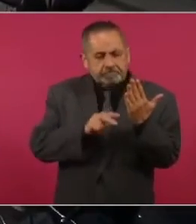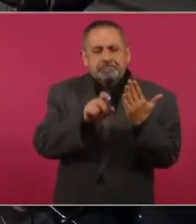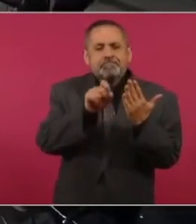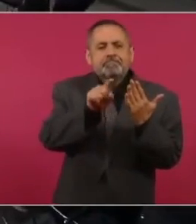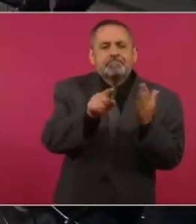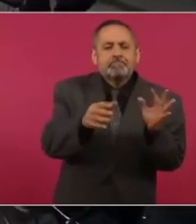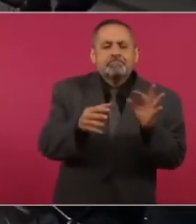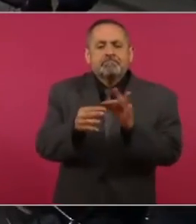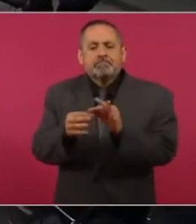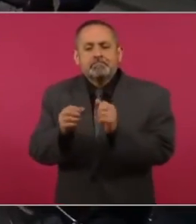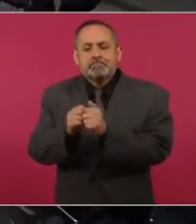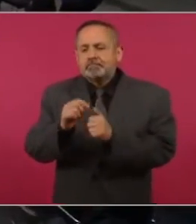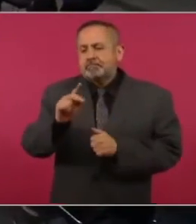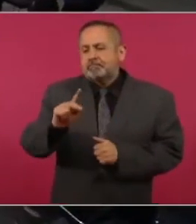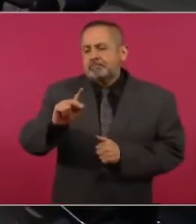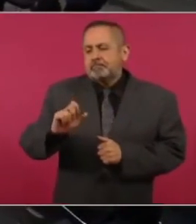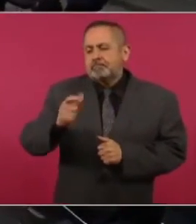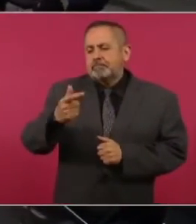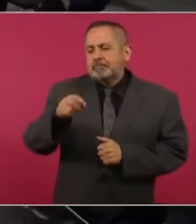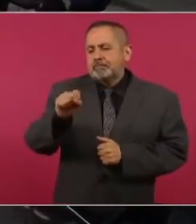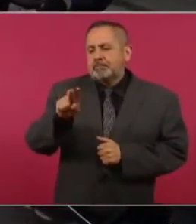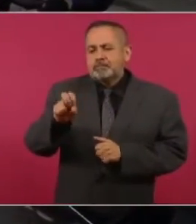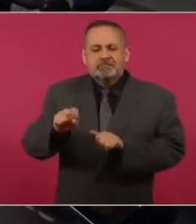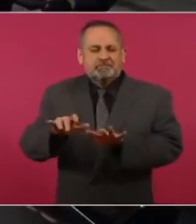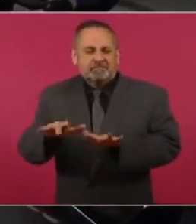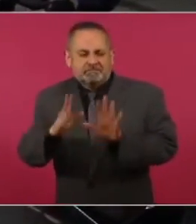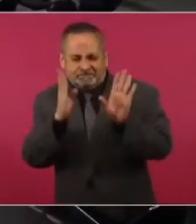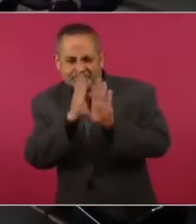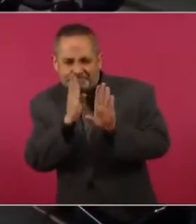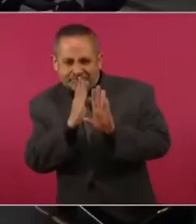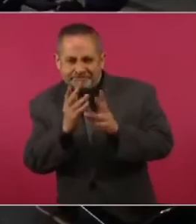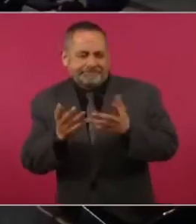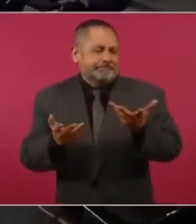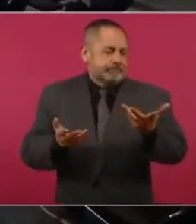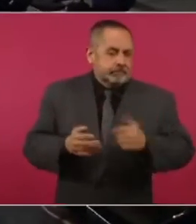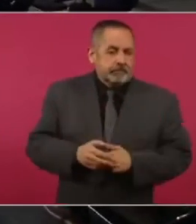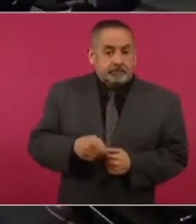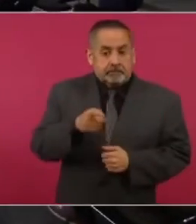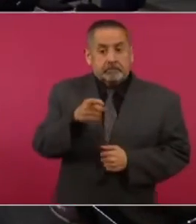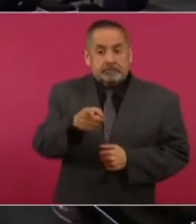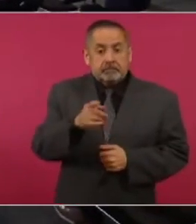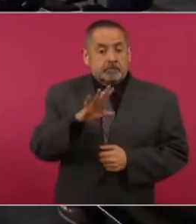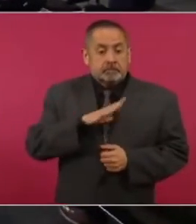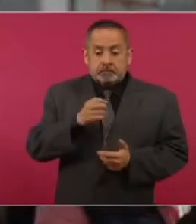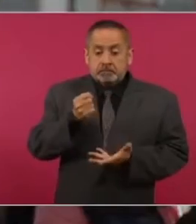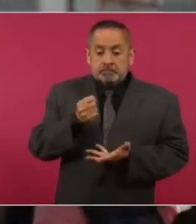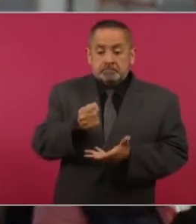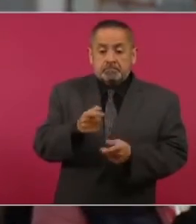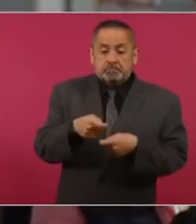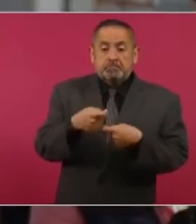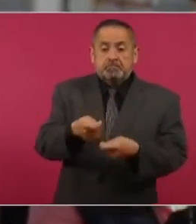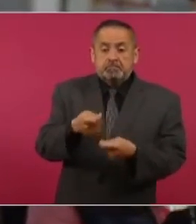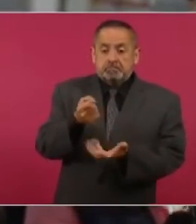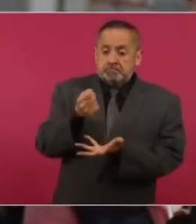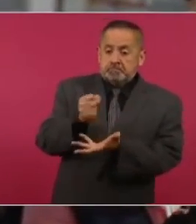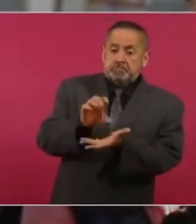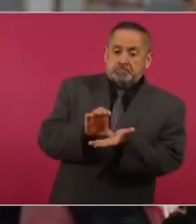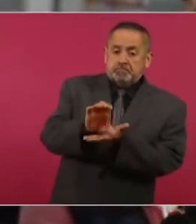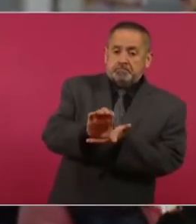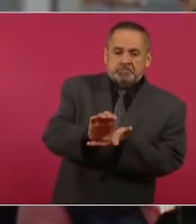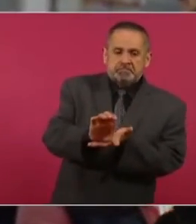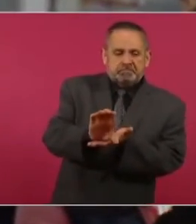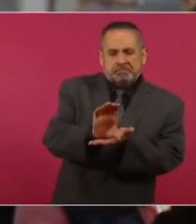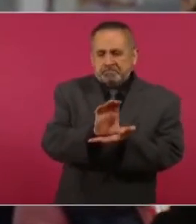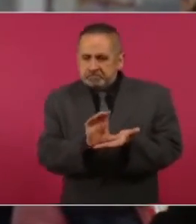el sistema Pegasus. En este caso, presidente, que sí había un destino para estos recursos y se trasladó a